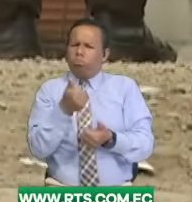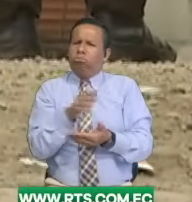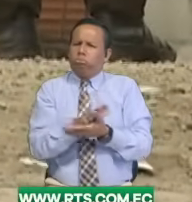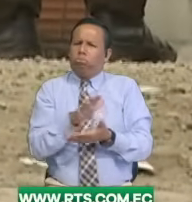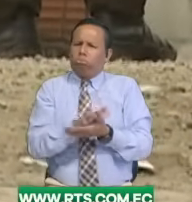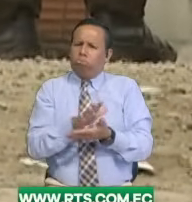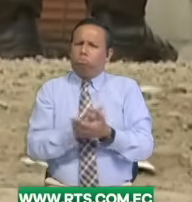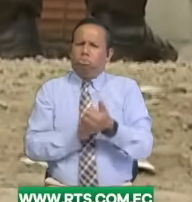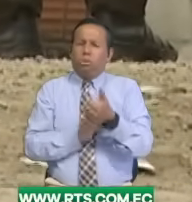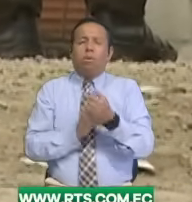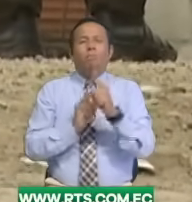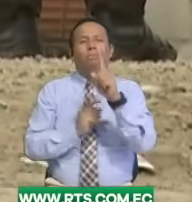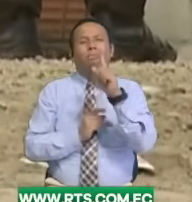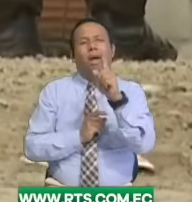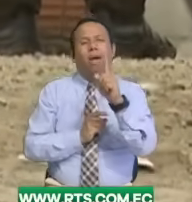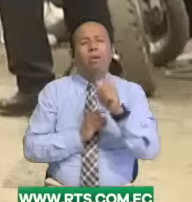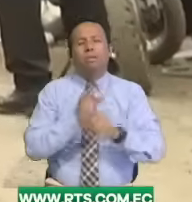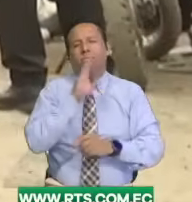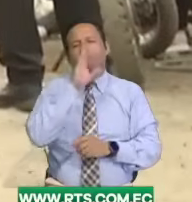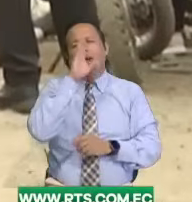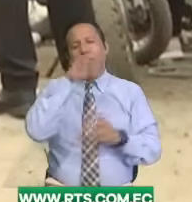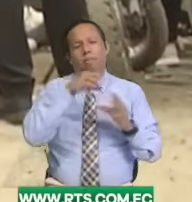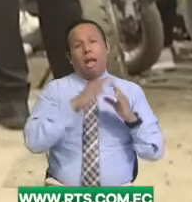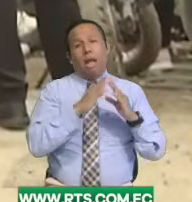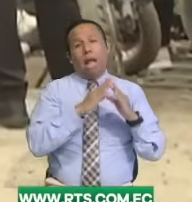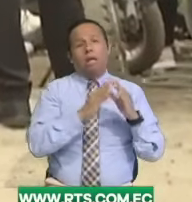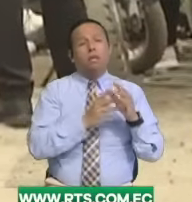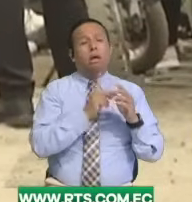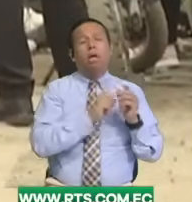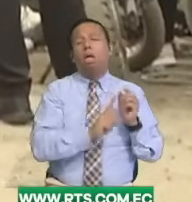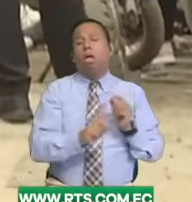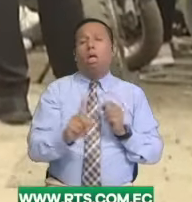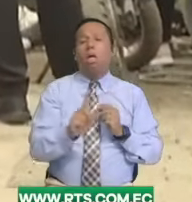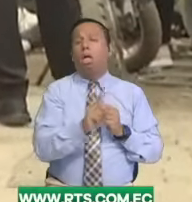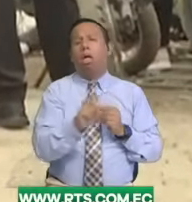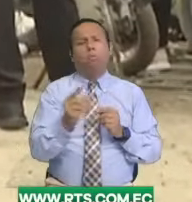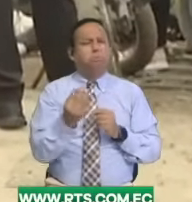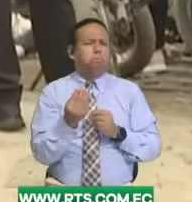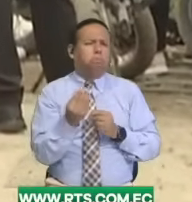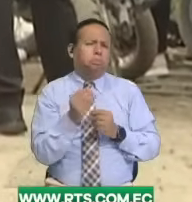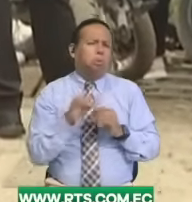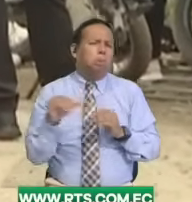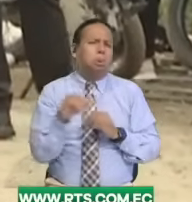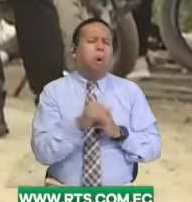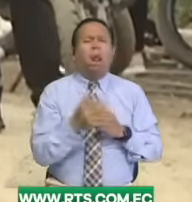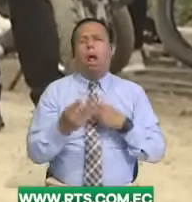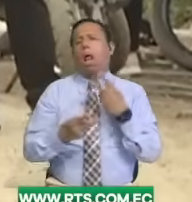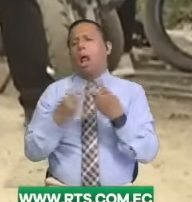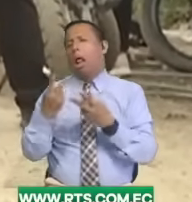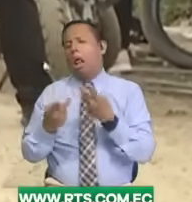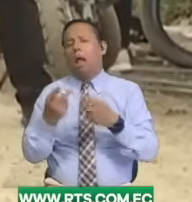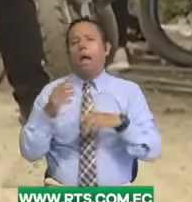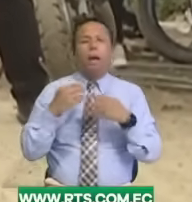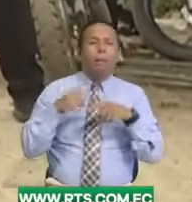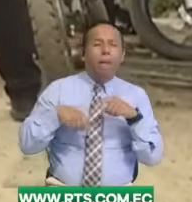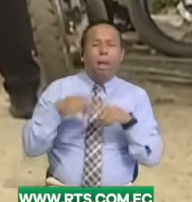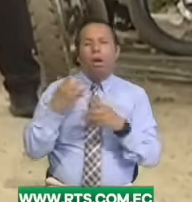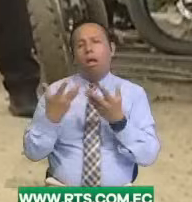que tenía que salía de su casa, pues andaba como cualquier joven reunido por ahí. Y